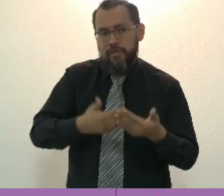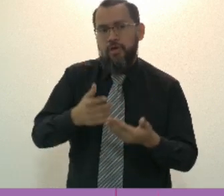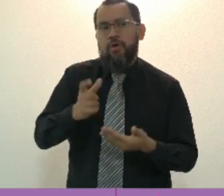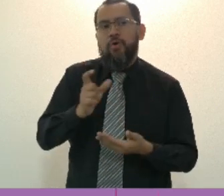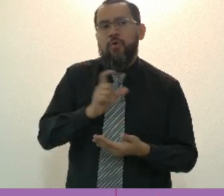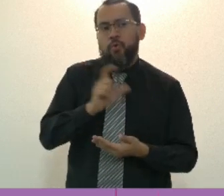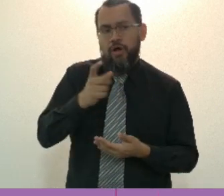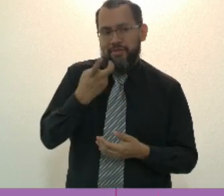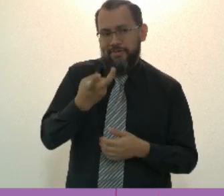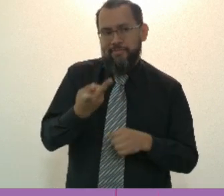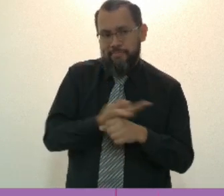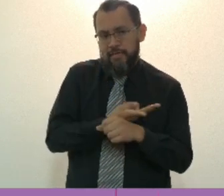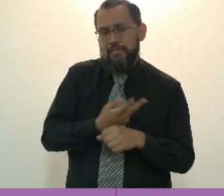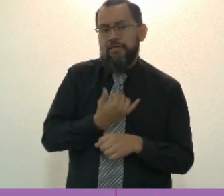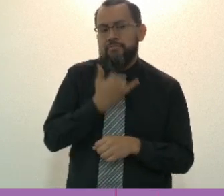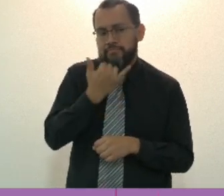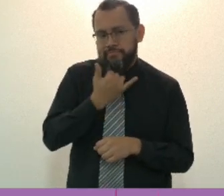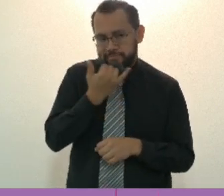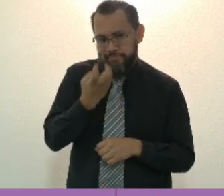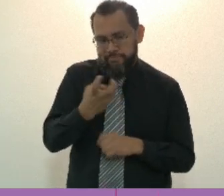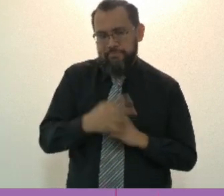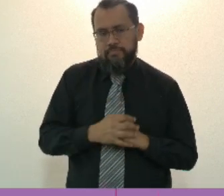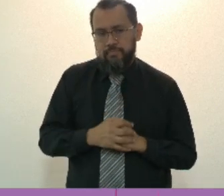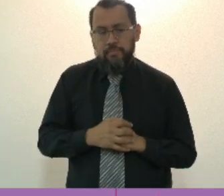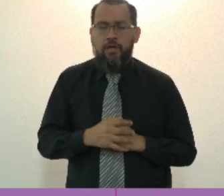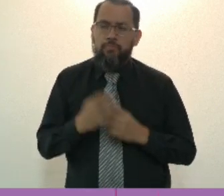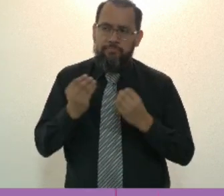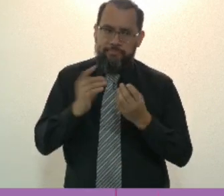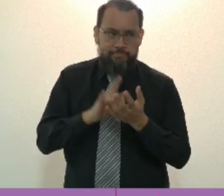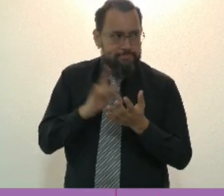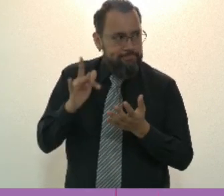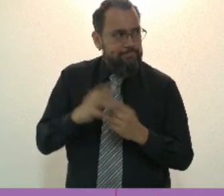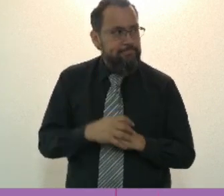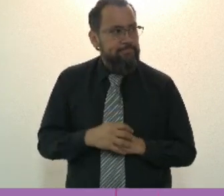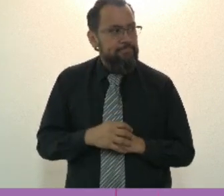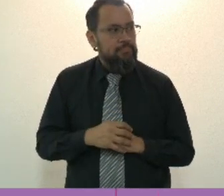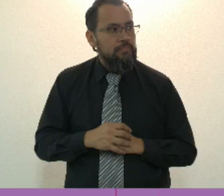trata de este tipo de conductas relacionadas con los archivos. Muchas gracias, doctor.